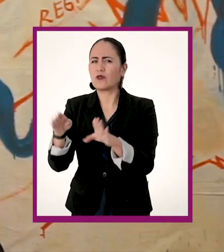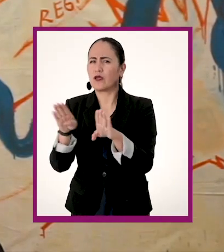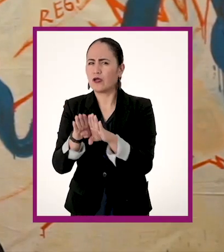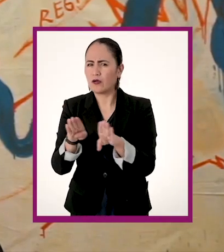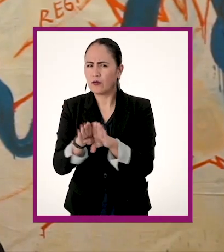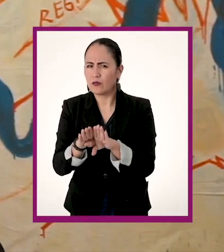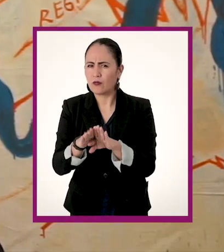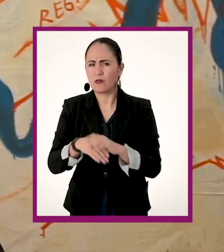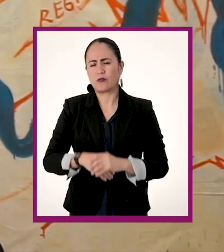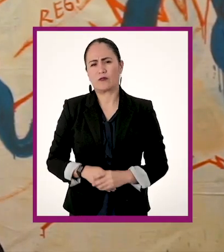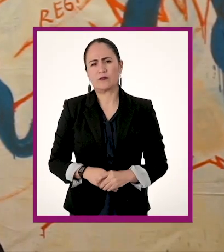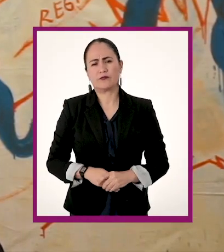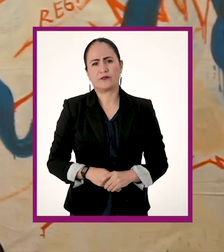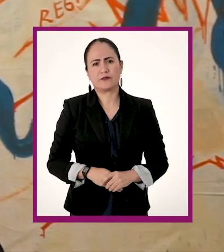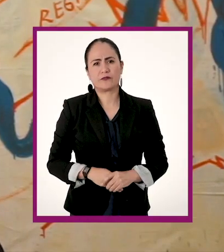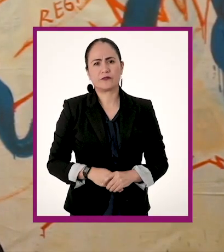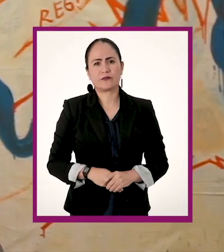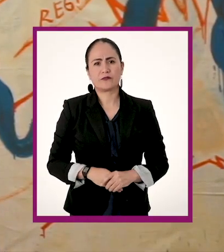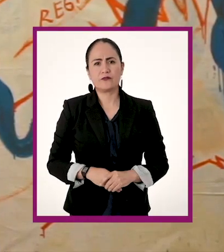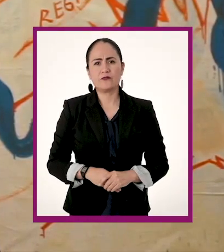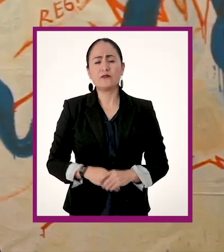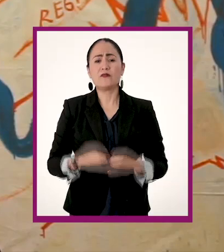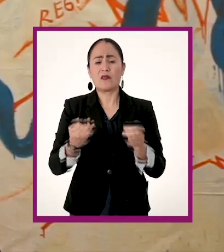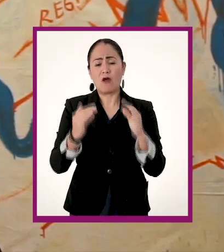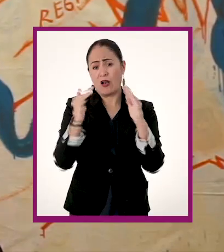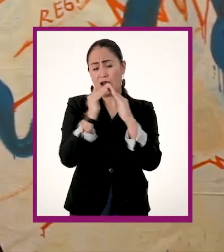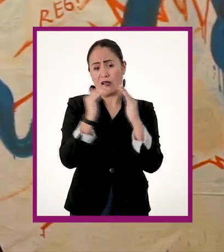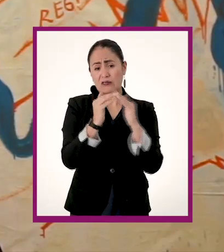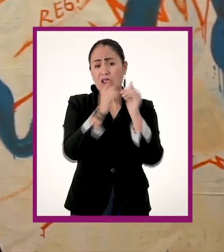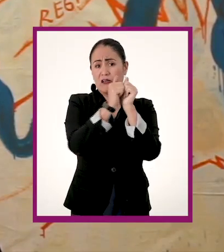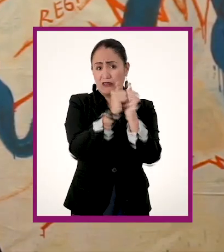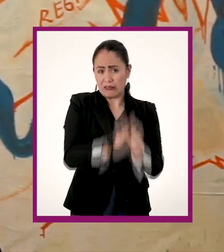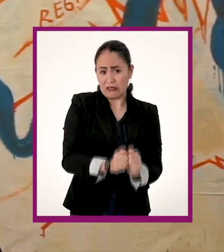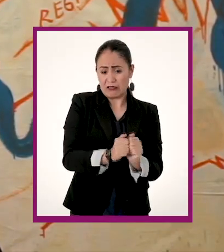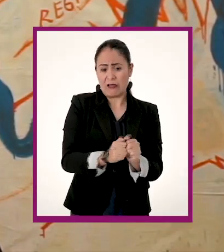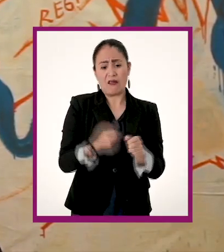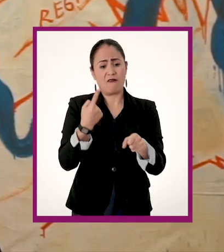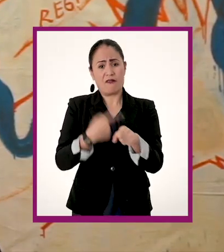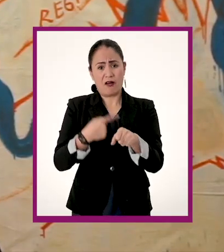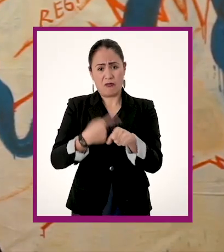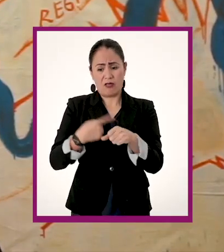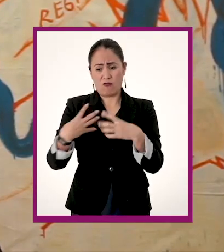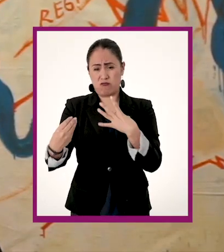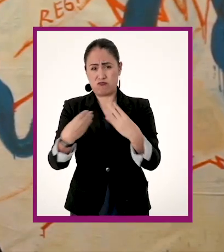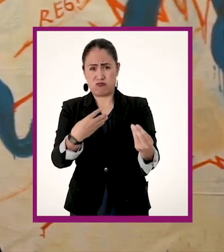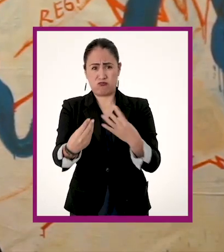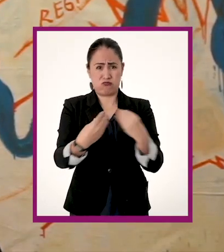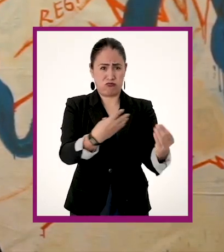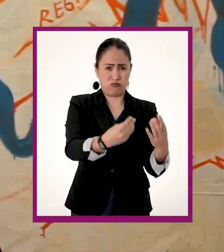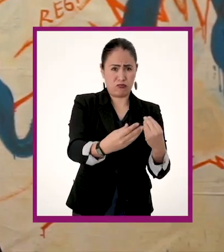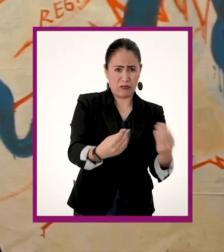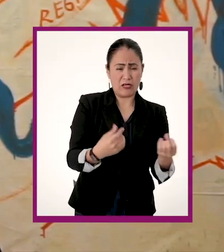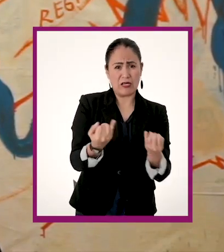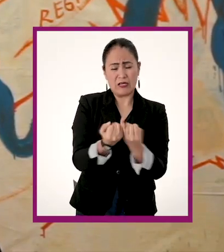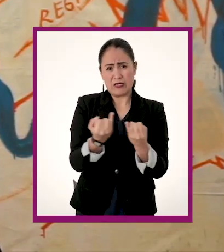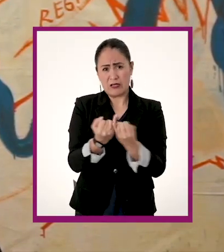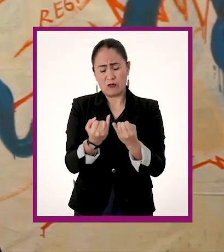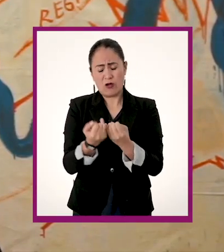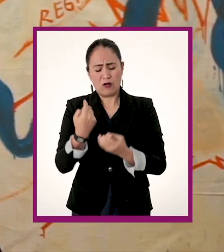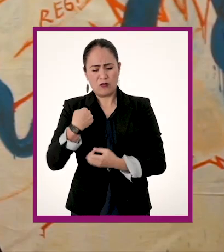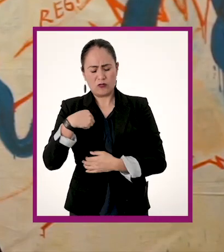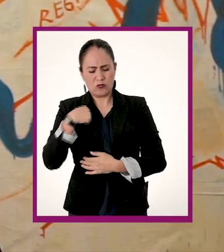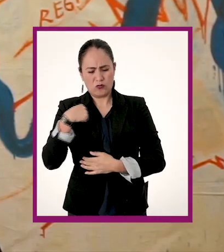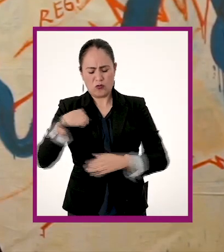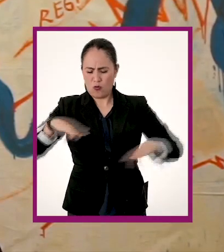demás desde el aislamiento. Creo que el confinamiento y la pandemia es un